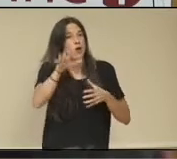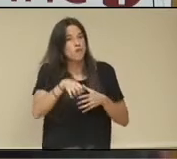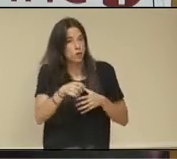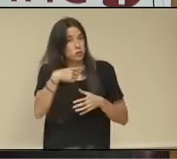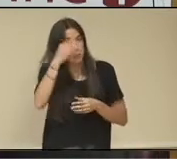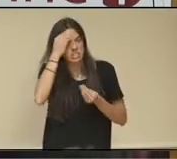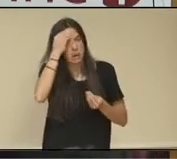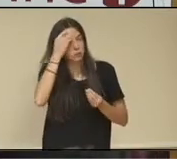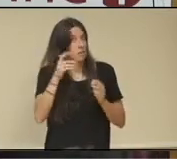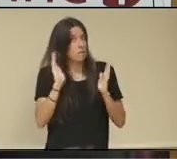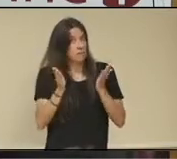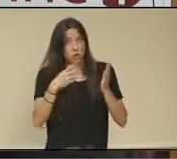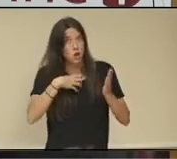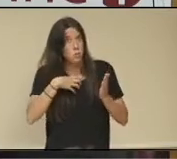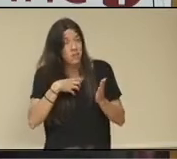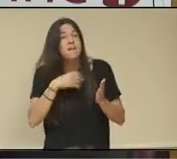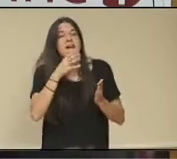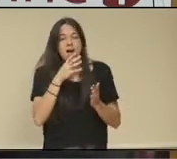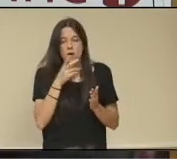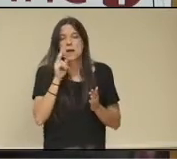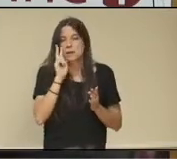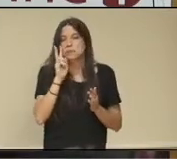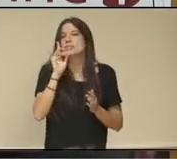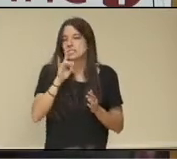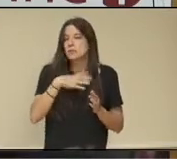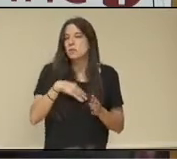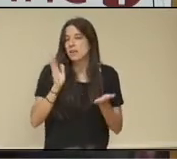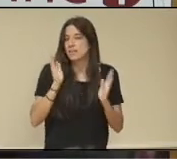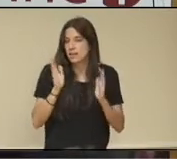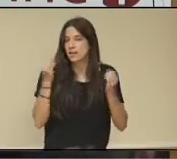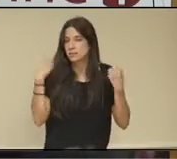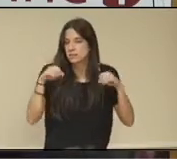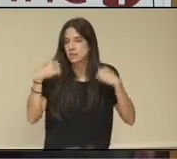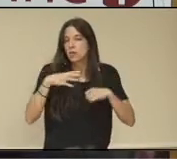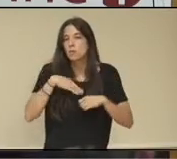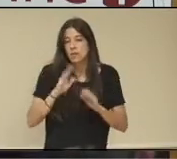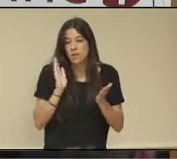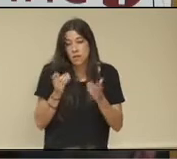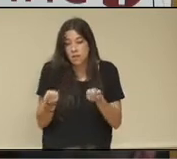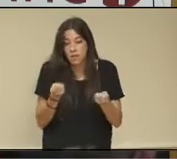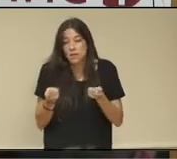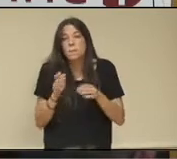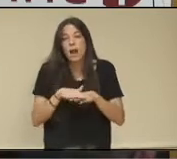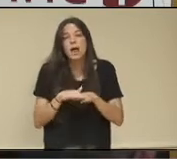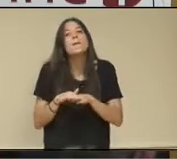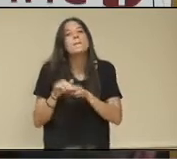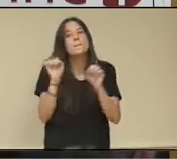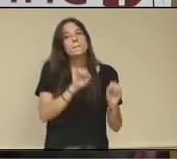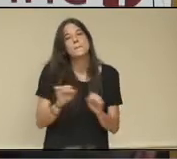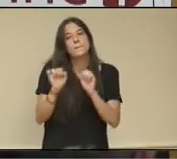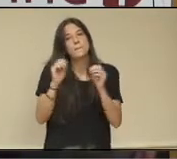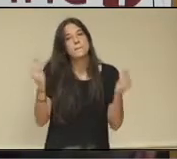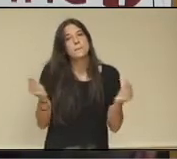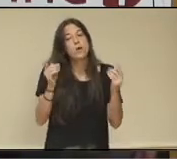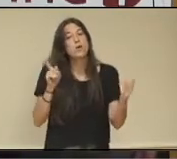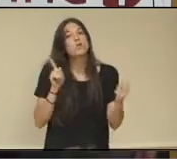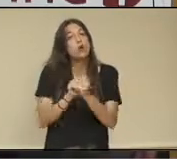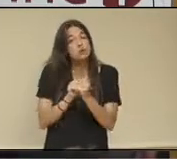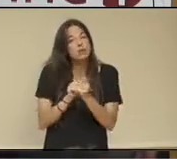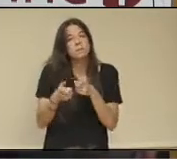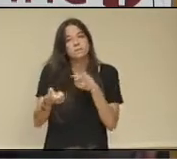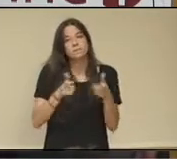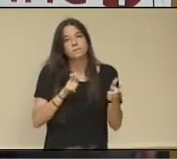podían entrenarse son capaces de entrenarse y proteger mejor contra el bacilo de la tuberculosis